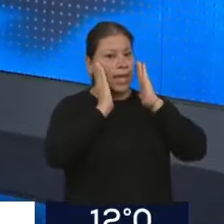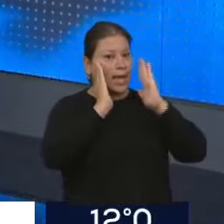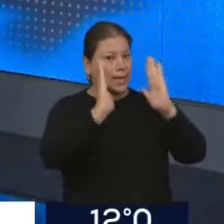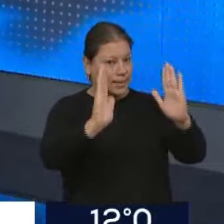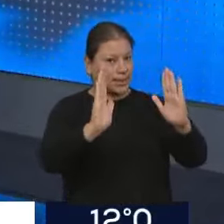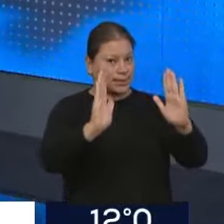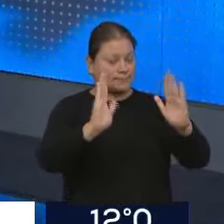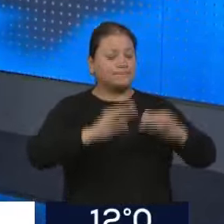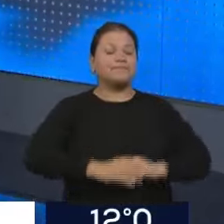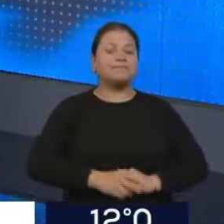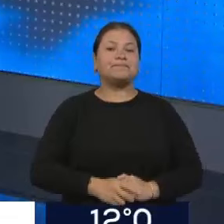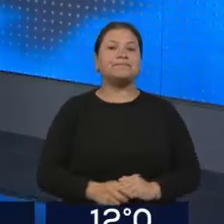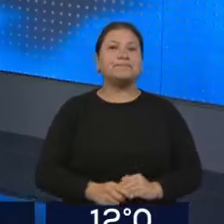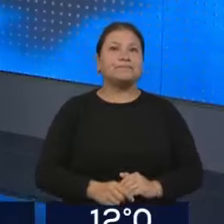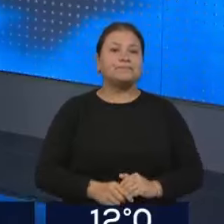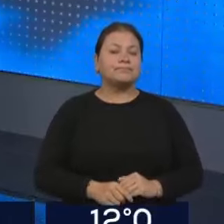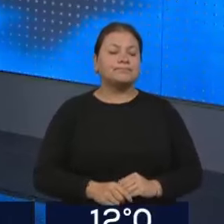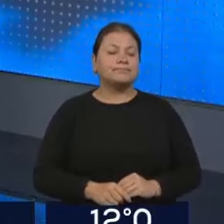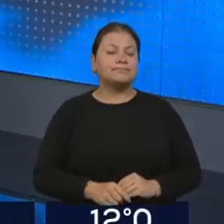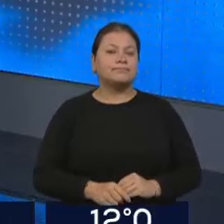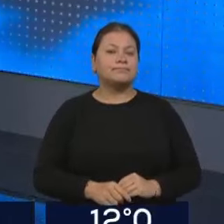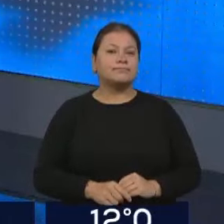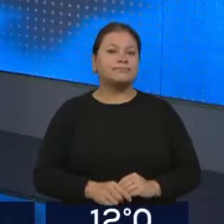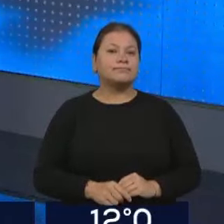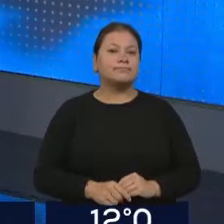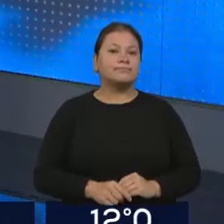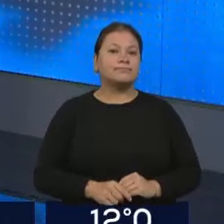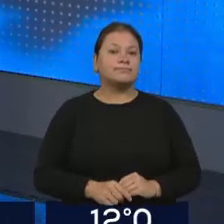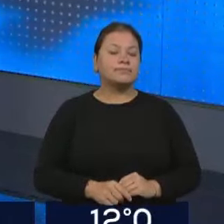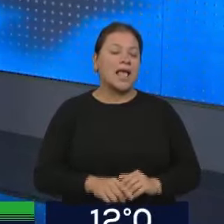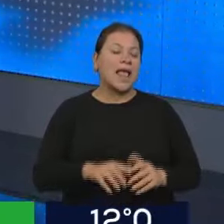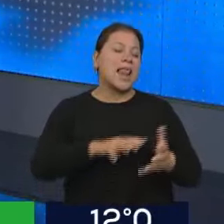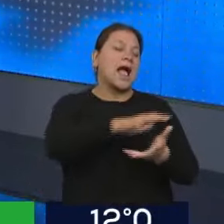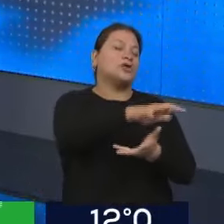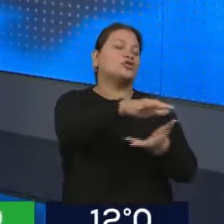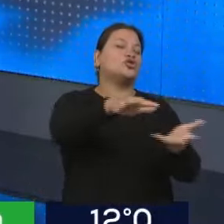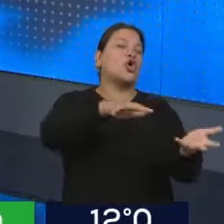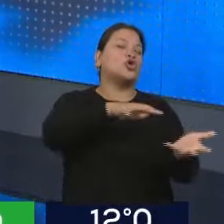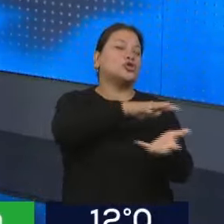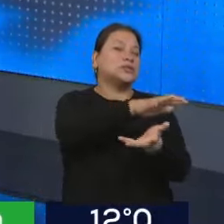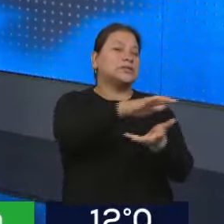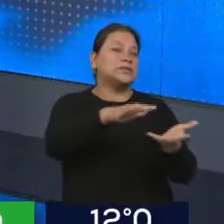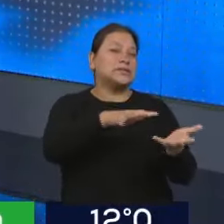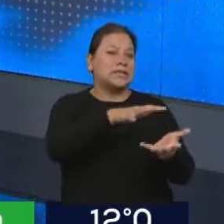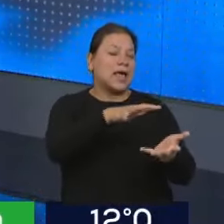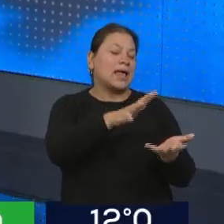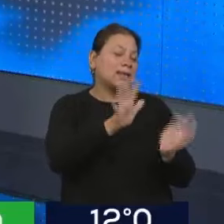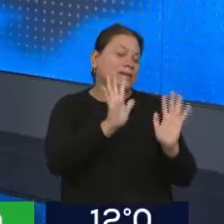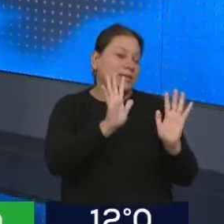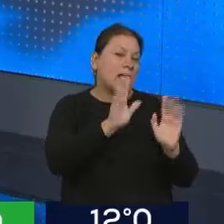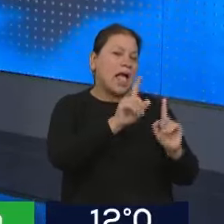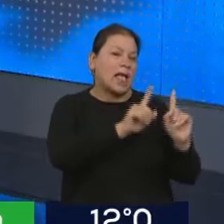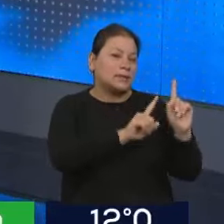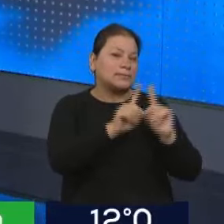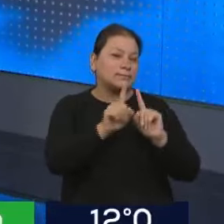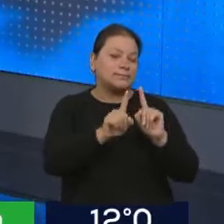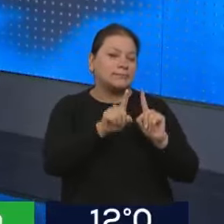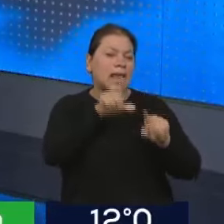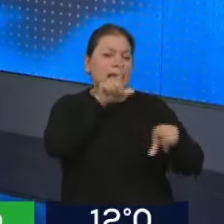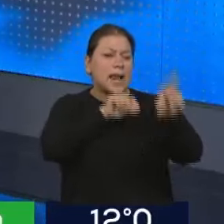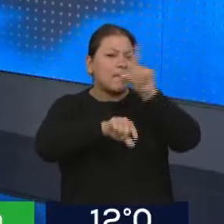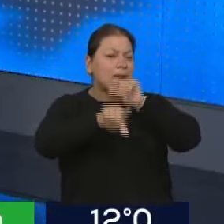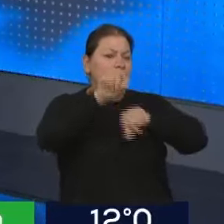que se conoce, que alguna parte de la opinión pública está en autos, pero que es un reclamo